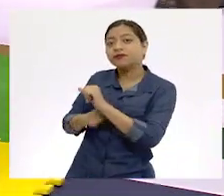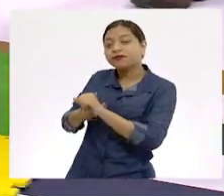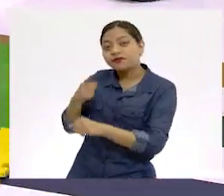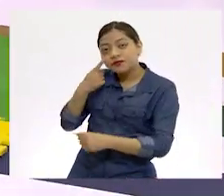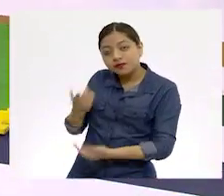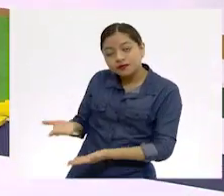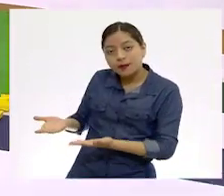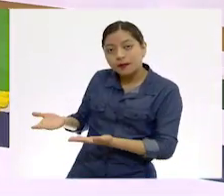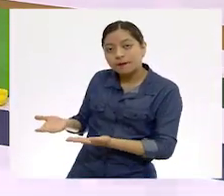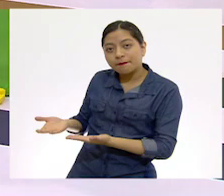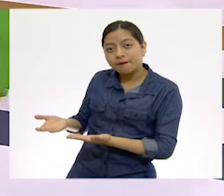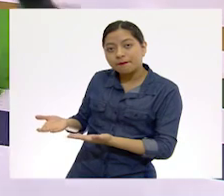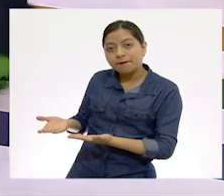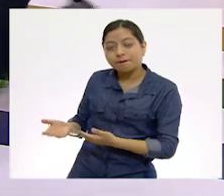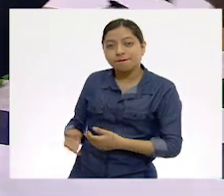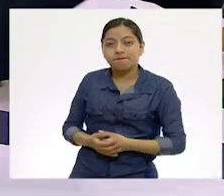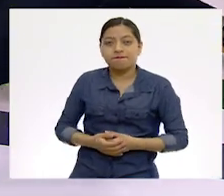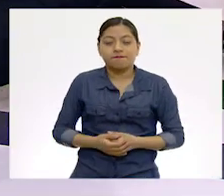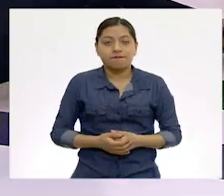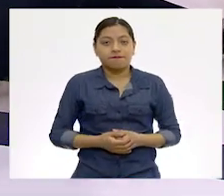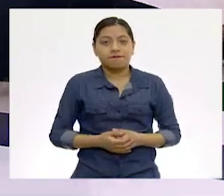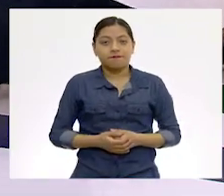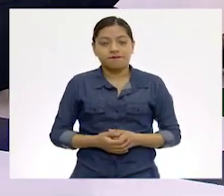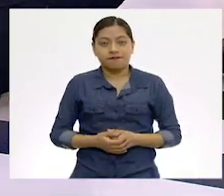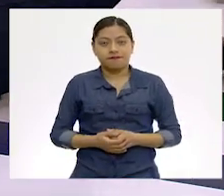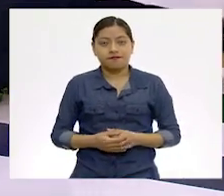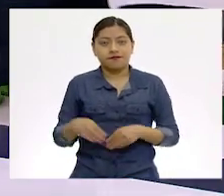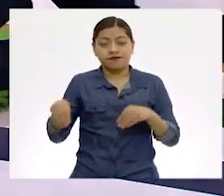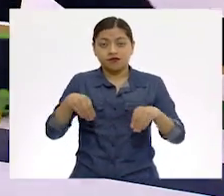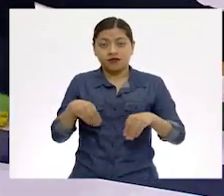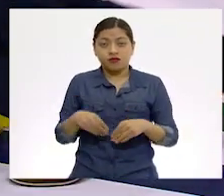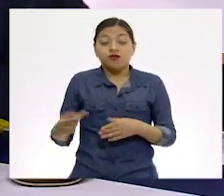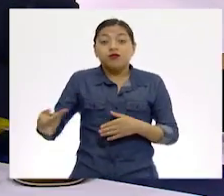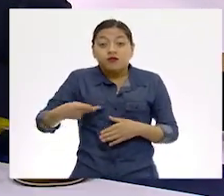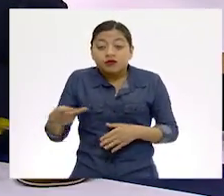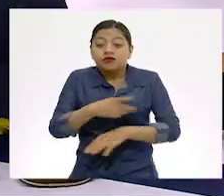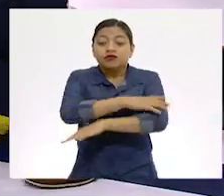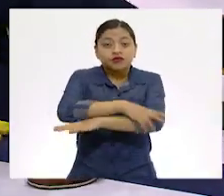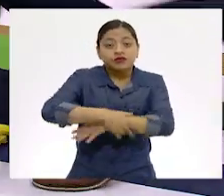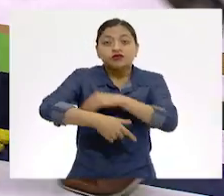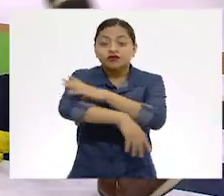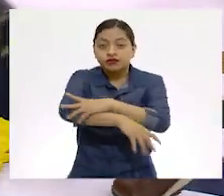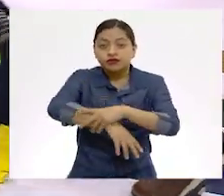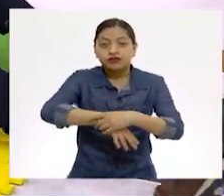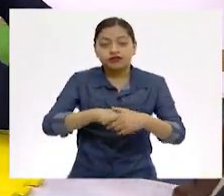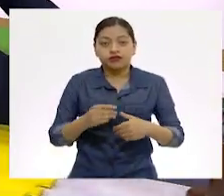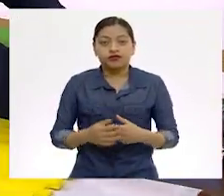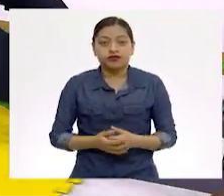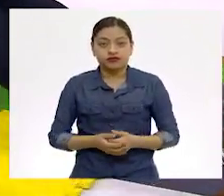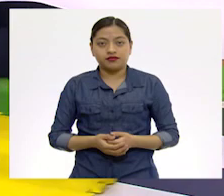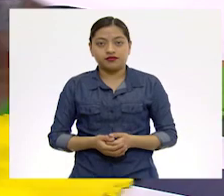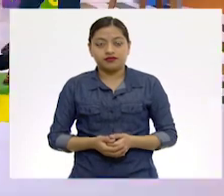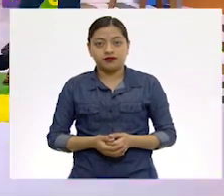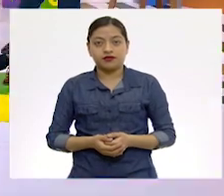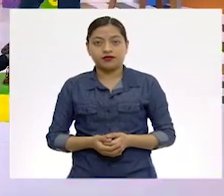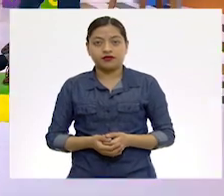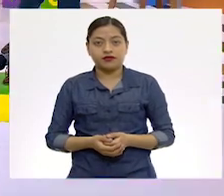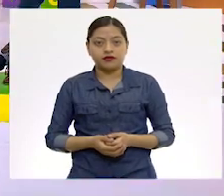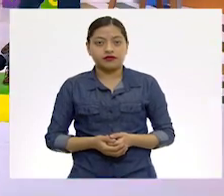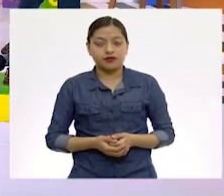su movimiento. Observen cómo mueve sus piernas y sus brazos. Muy bien.